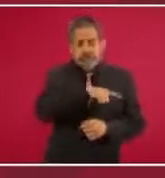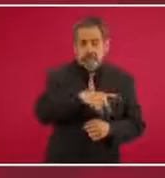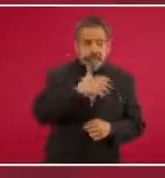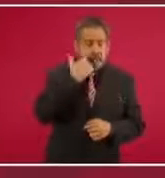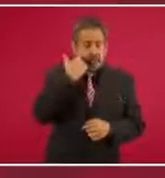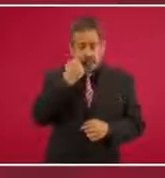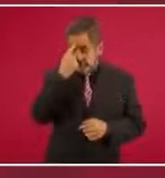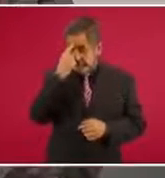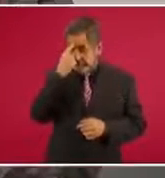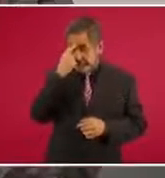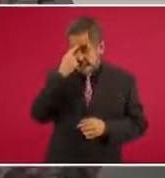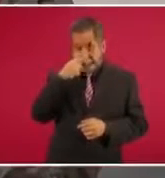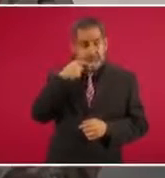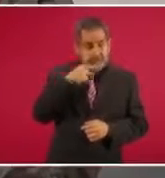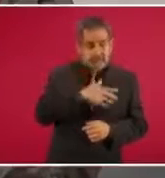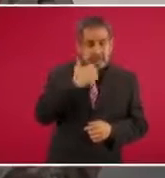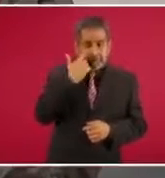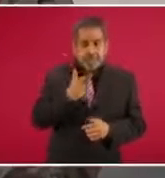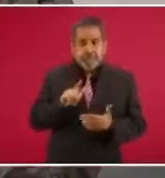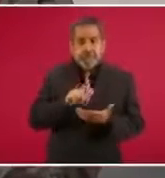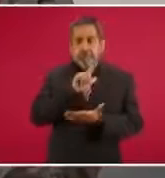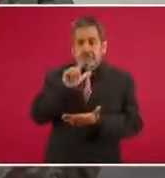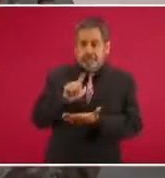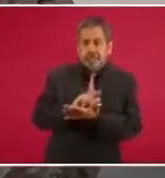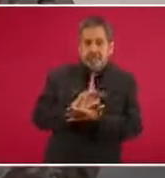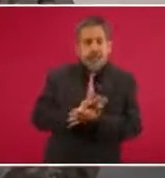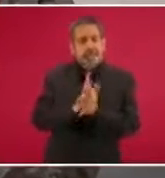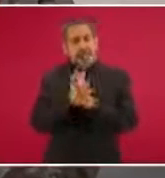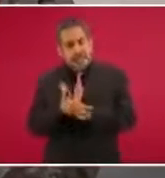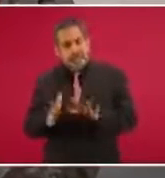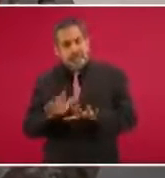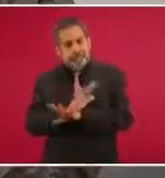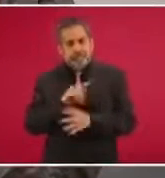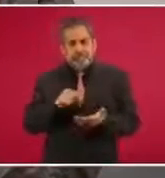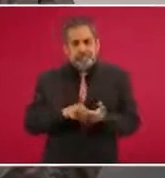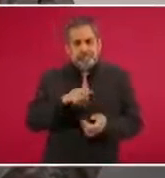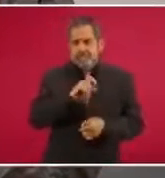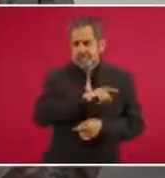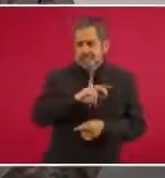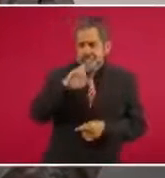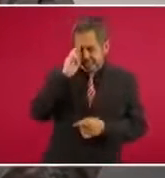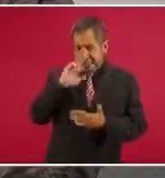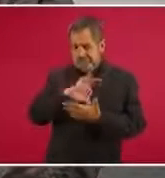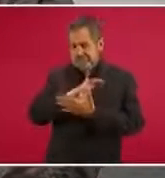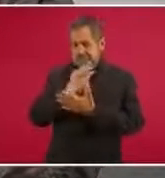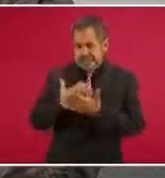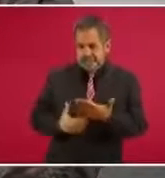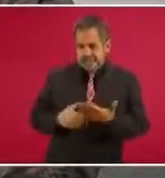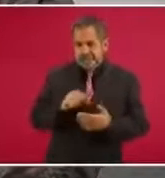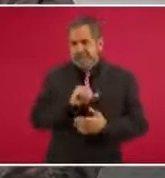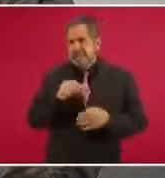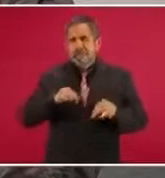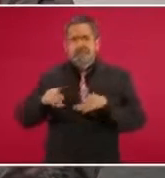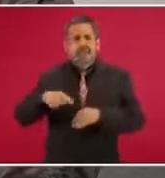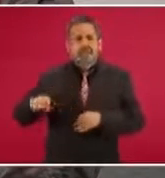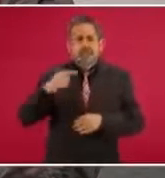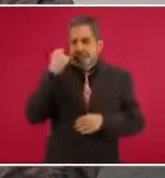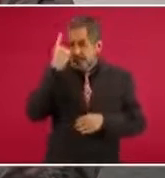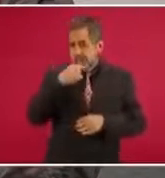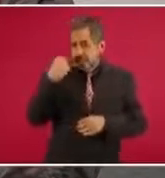aplicar la llamada reforma laboral los contratos a los trabajadores por